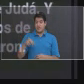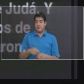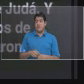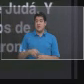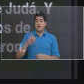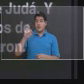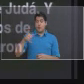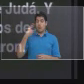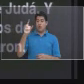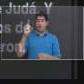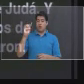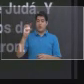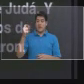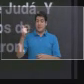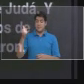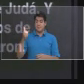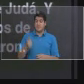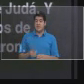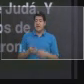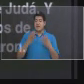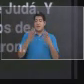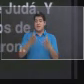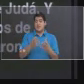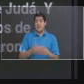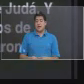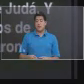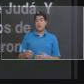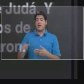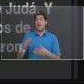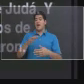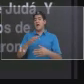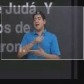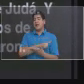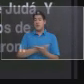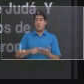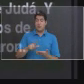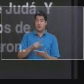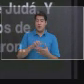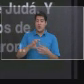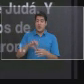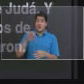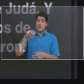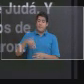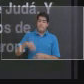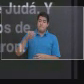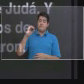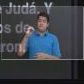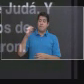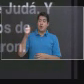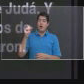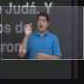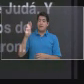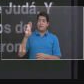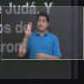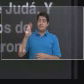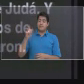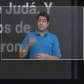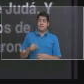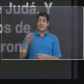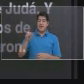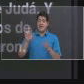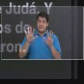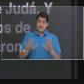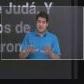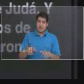Entonces estos eran belemitas, estos eran de la casa del pan, estos